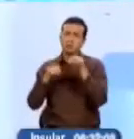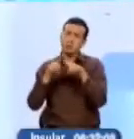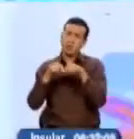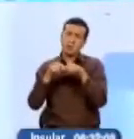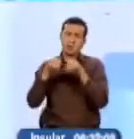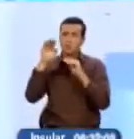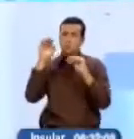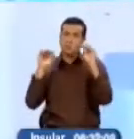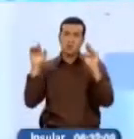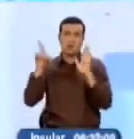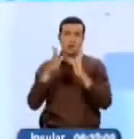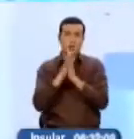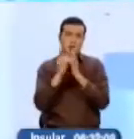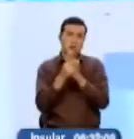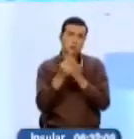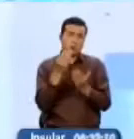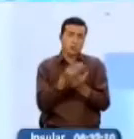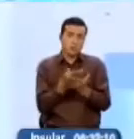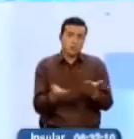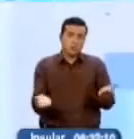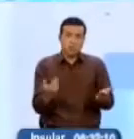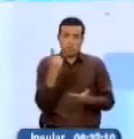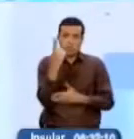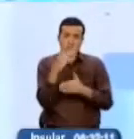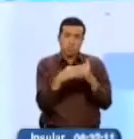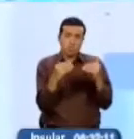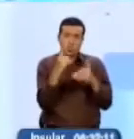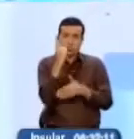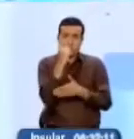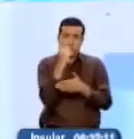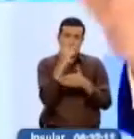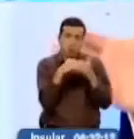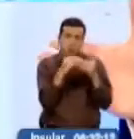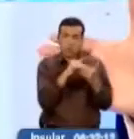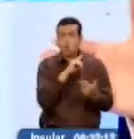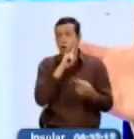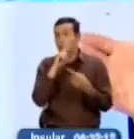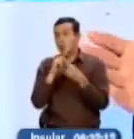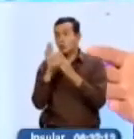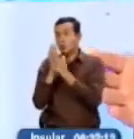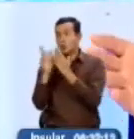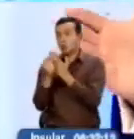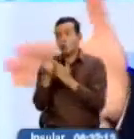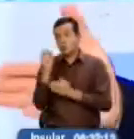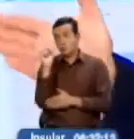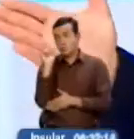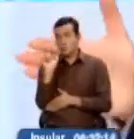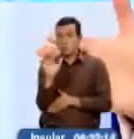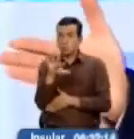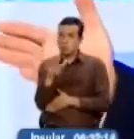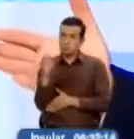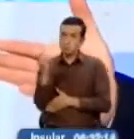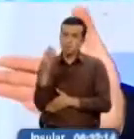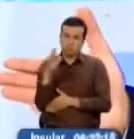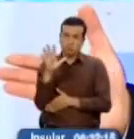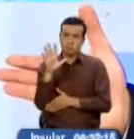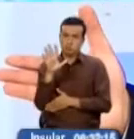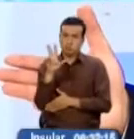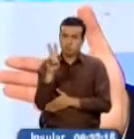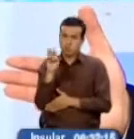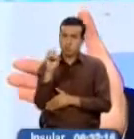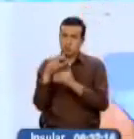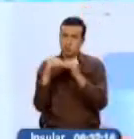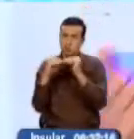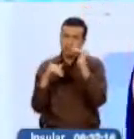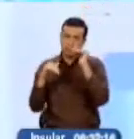hay libros uno puede conseguir libros desde un dólar y medio hasta el libro un poco caros que ya sobrepasan los 20